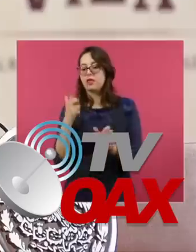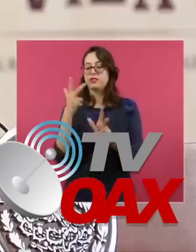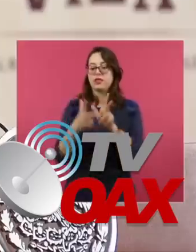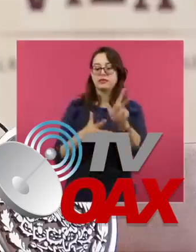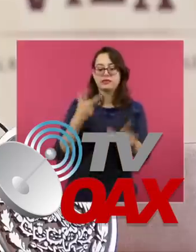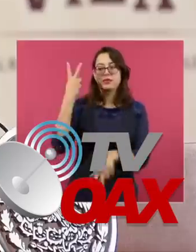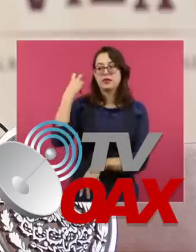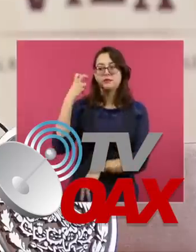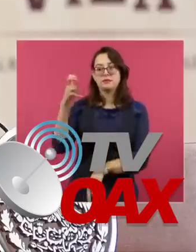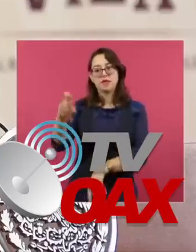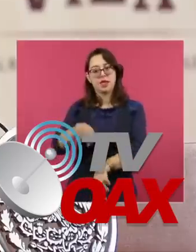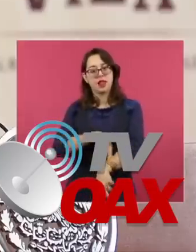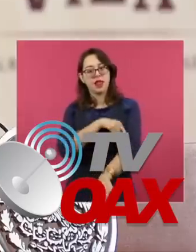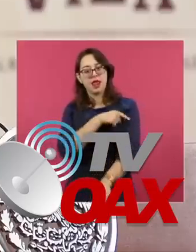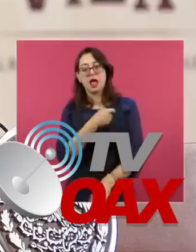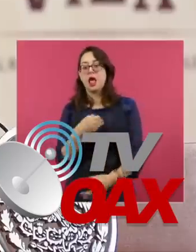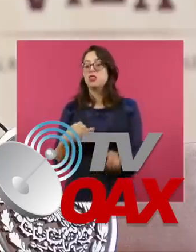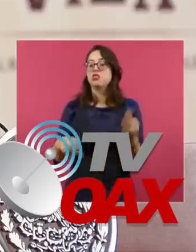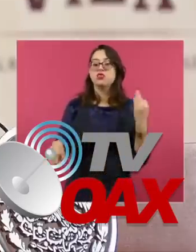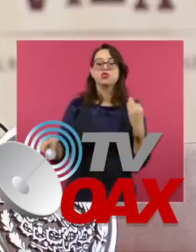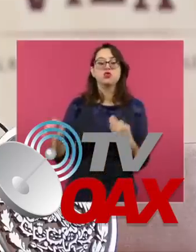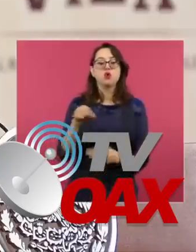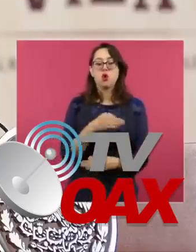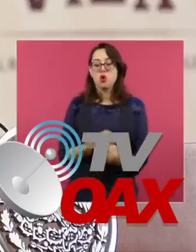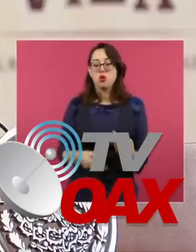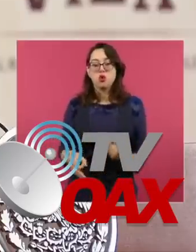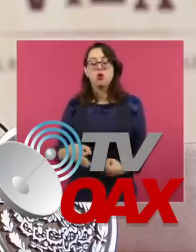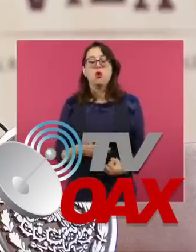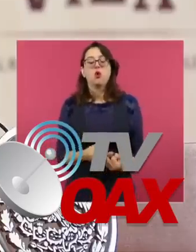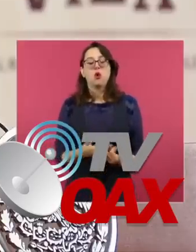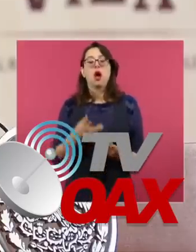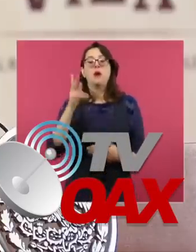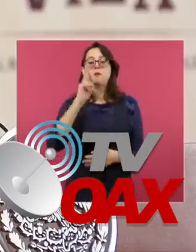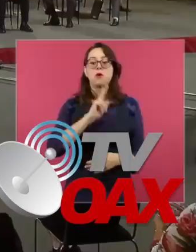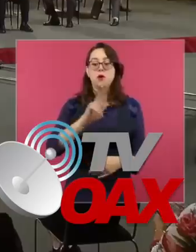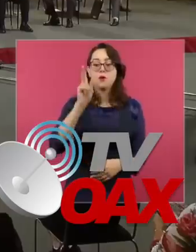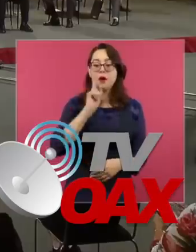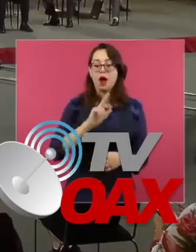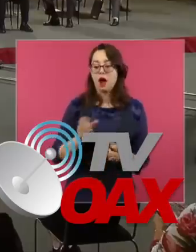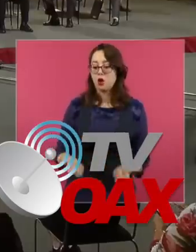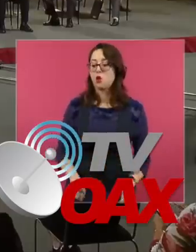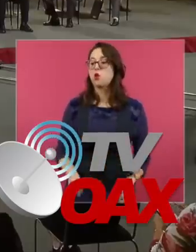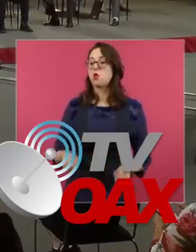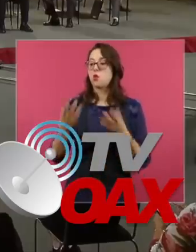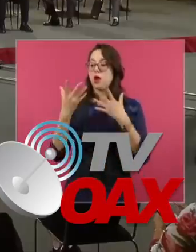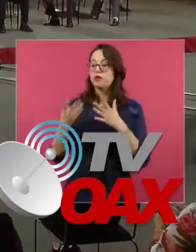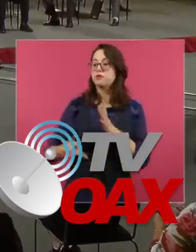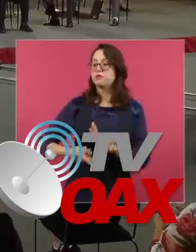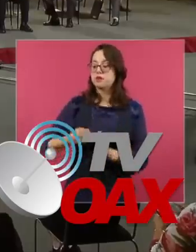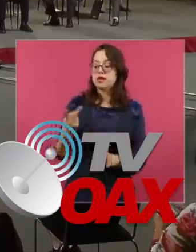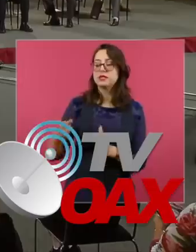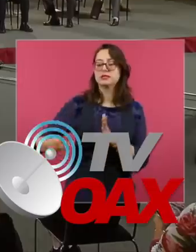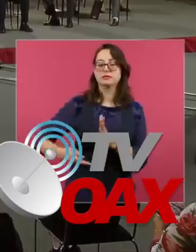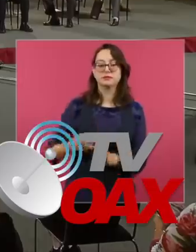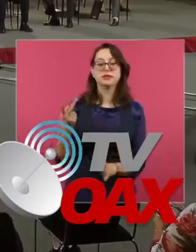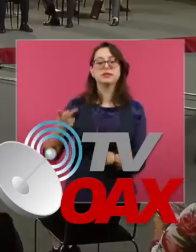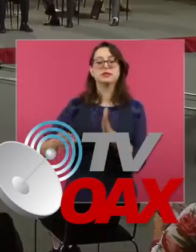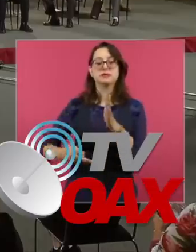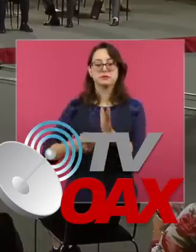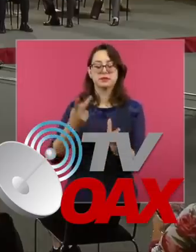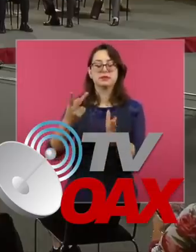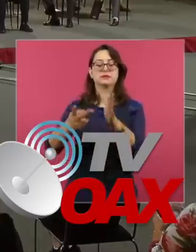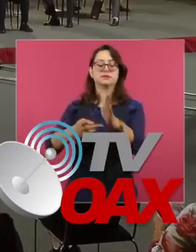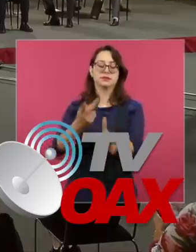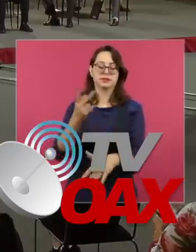en sus distintas composiciones. Se hace el número de kilómetros de pruebas y el distinto número de pruebas de acuerdo a la serie y